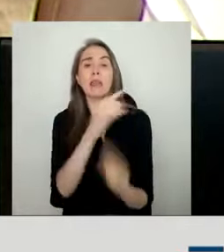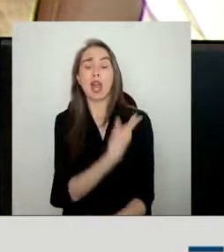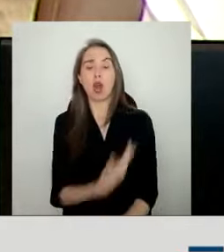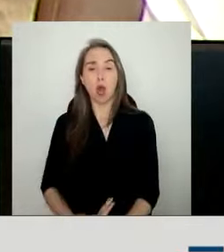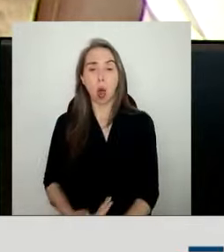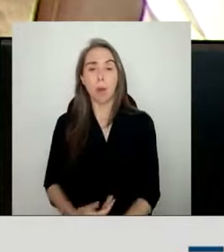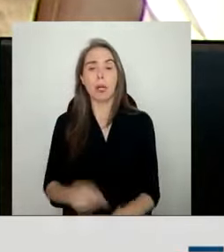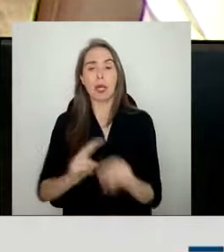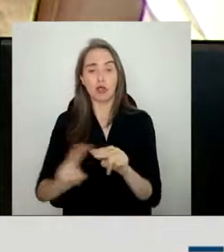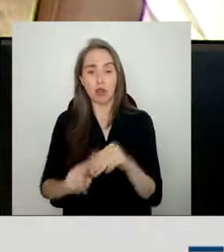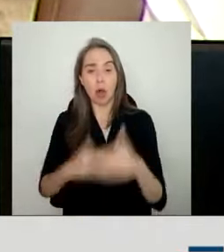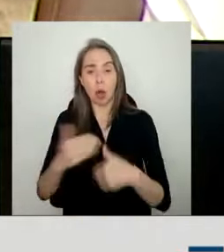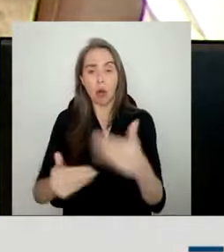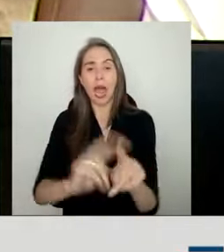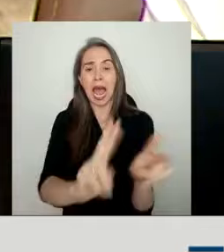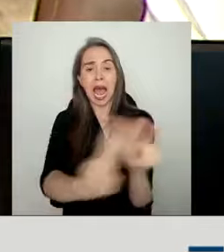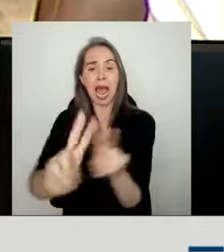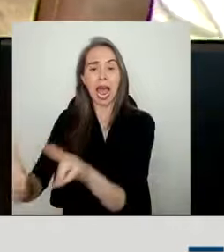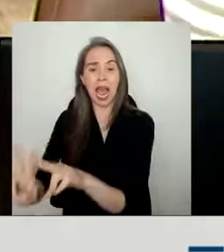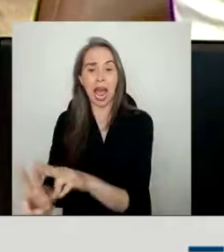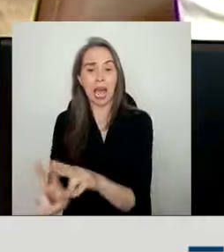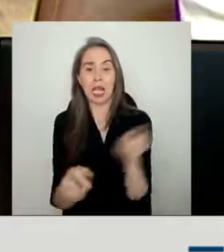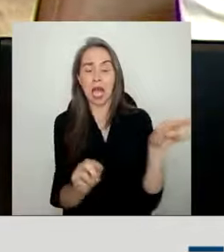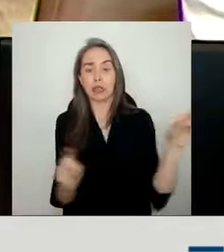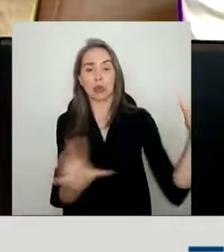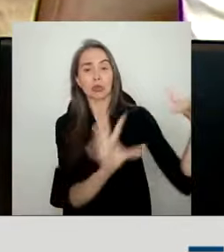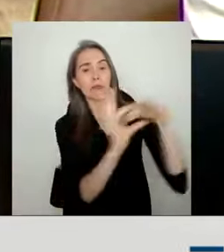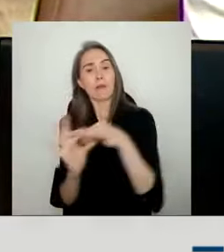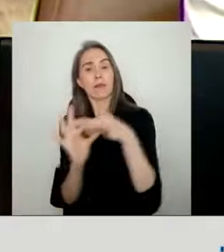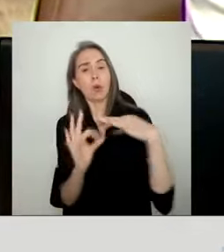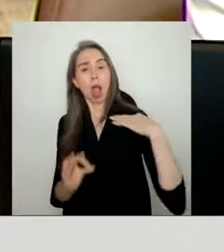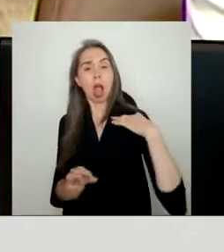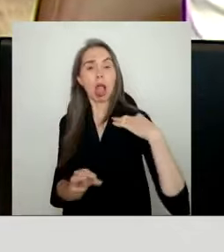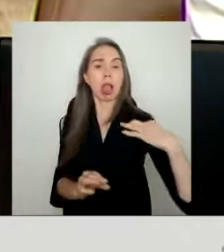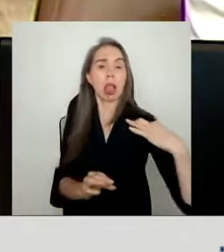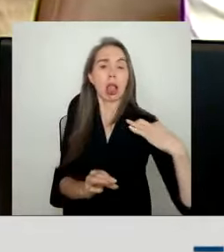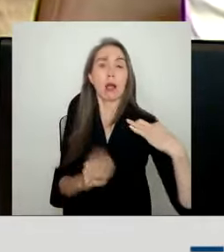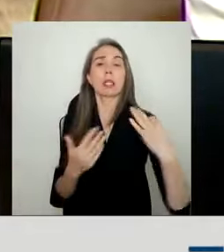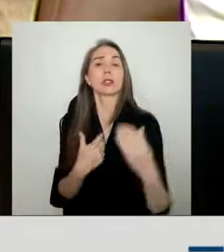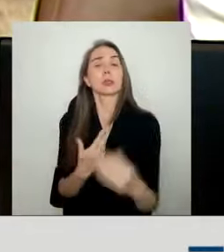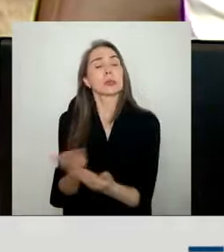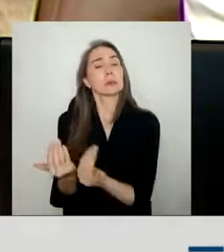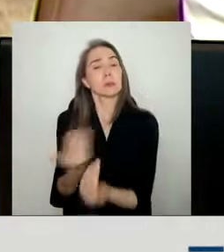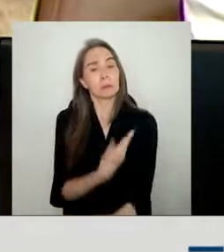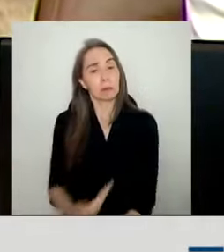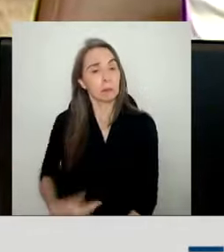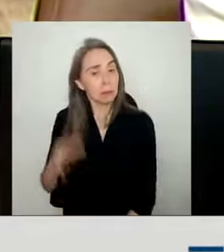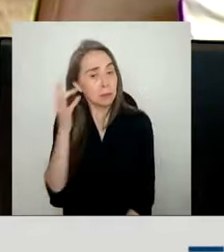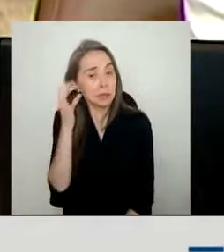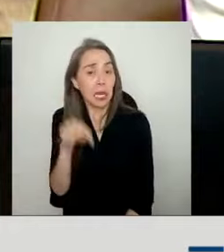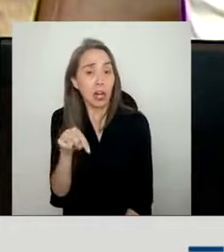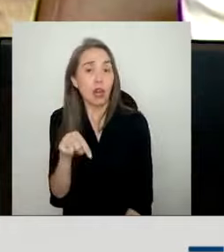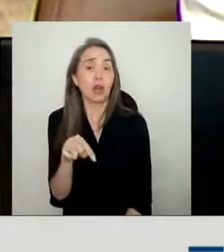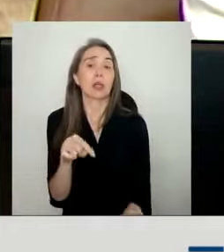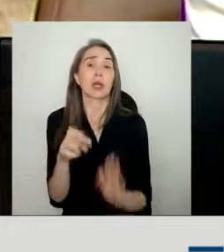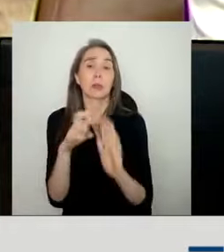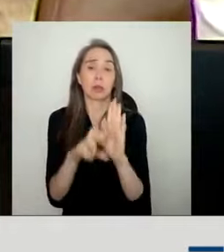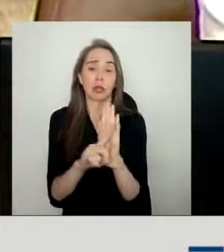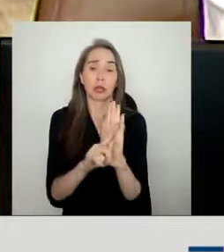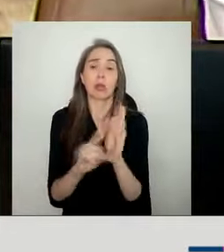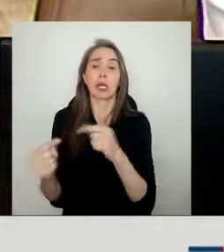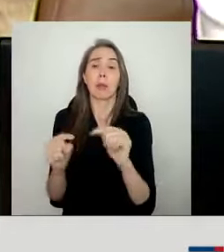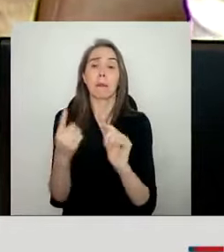impulse por sí Entonces yo hubiera esperado presidenta y como es una primera etapa está bien que sea una